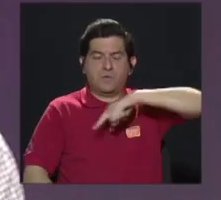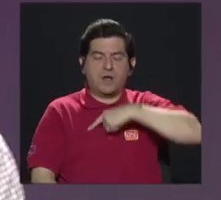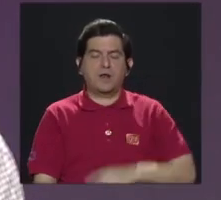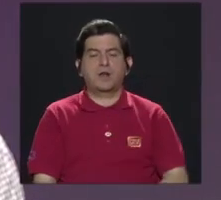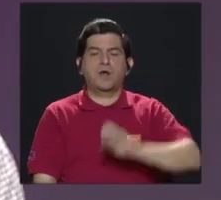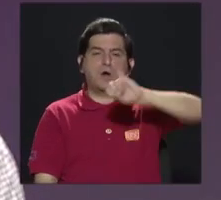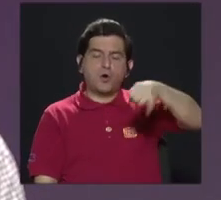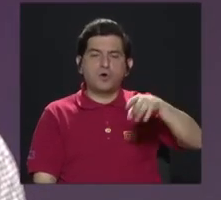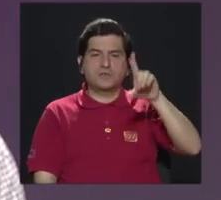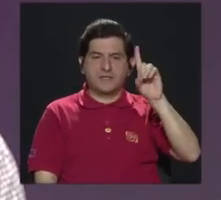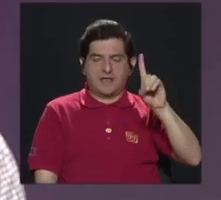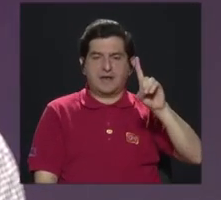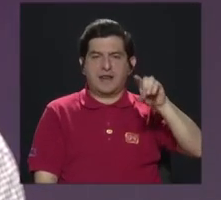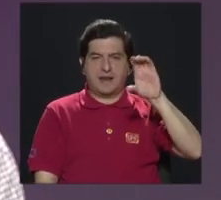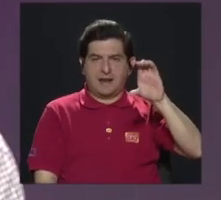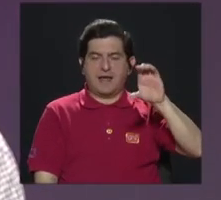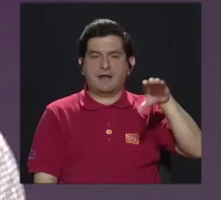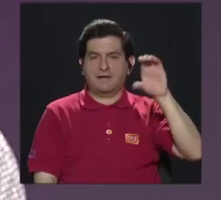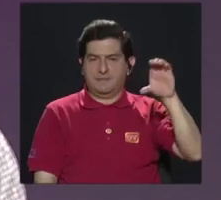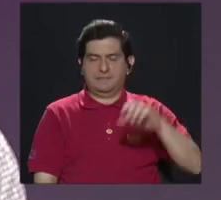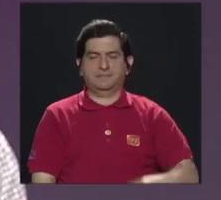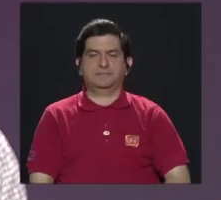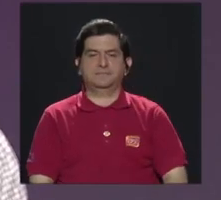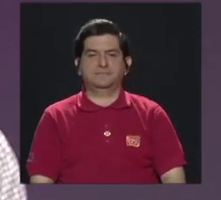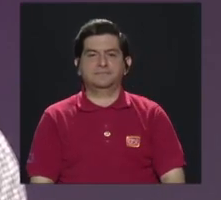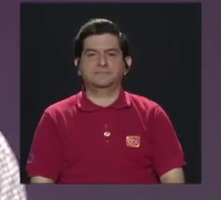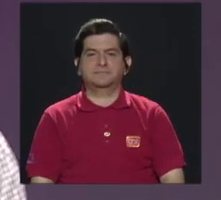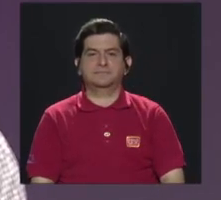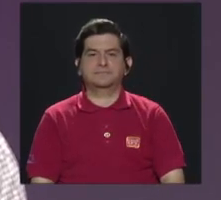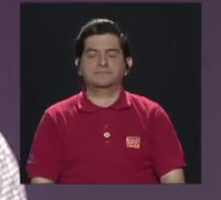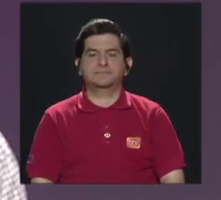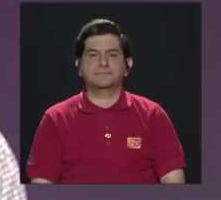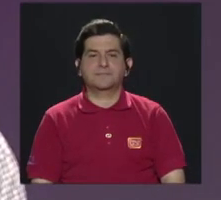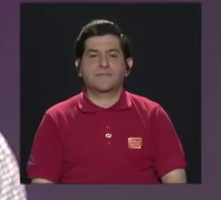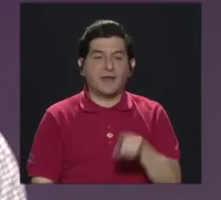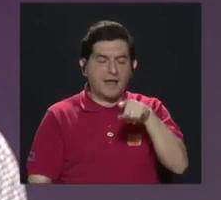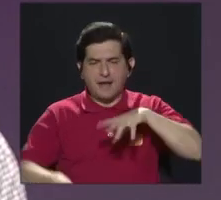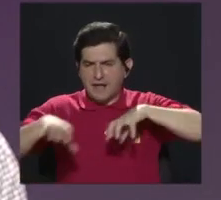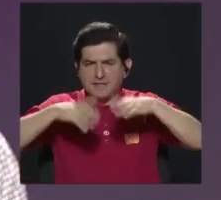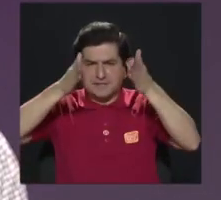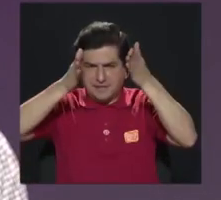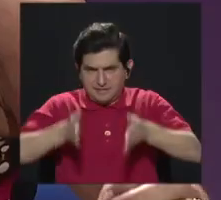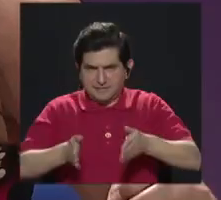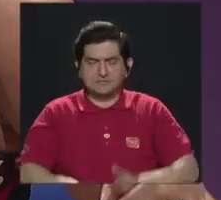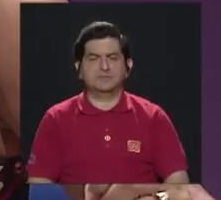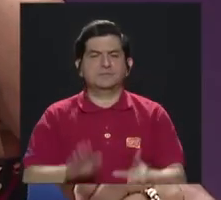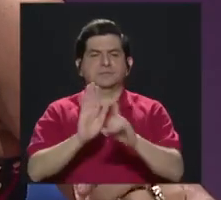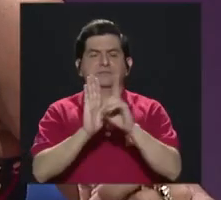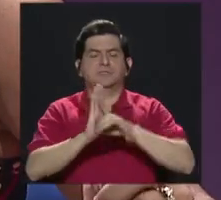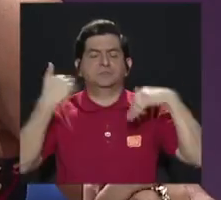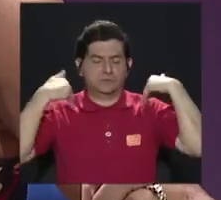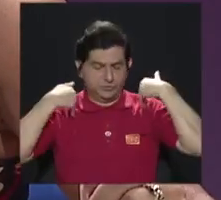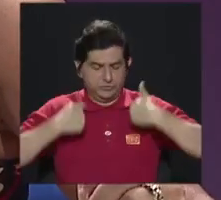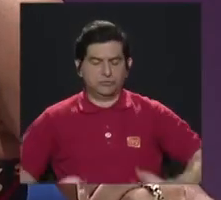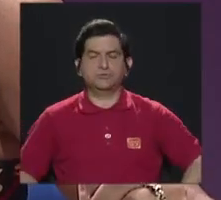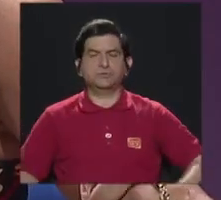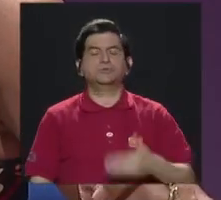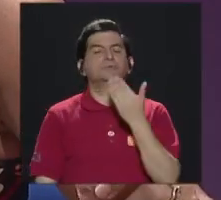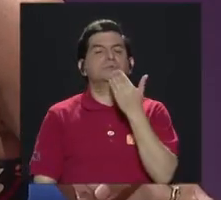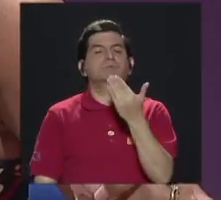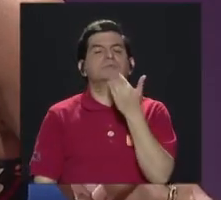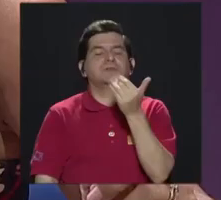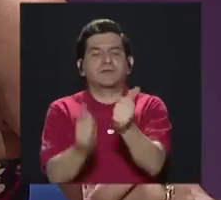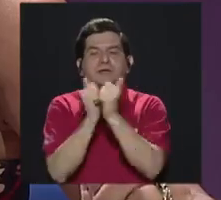Daniel Clark Camaño, quien es un activista por los derechos humanos. Muchas gracias